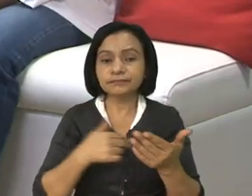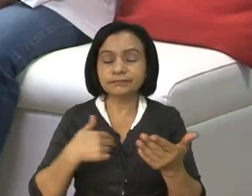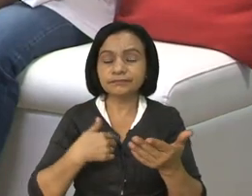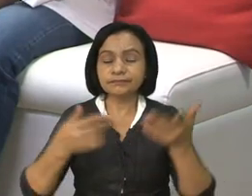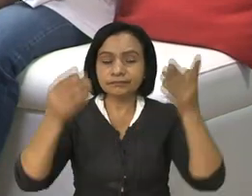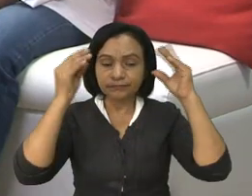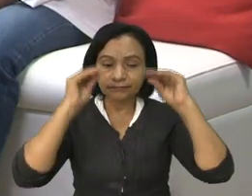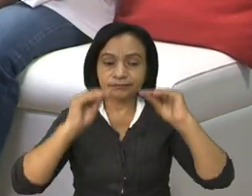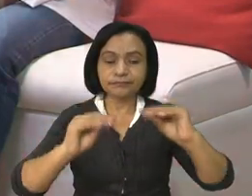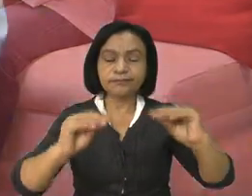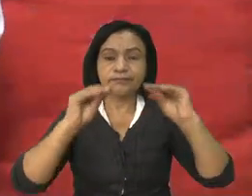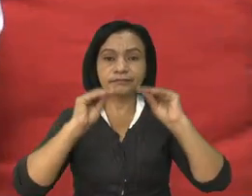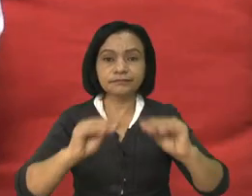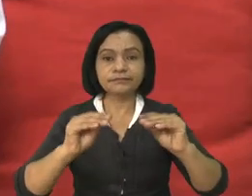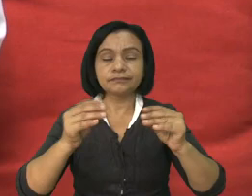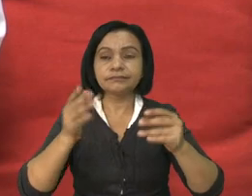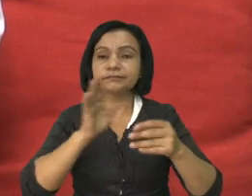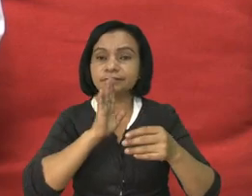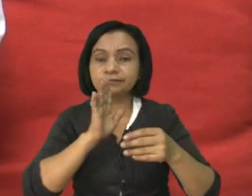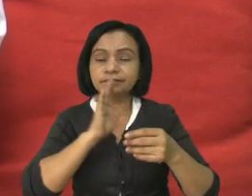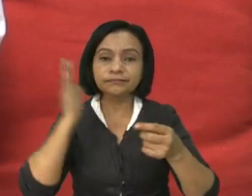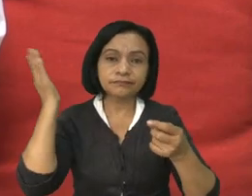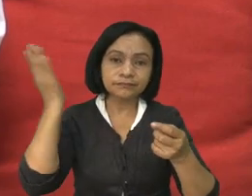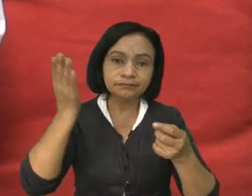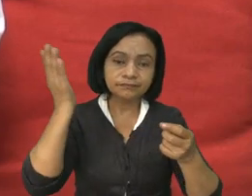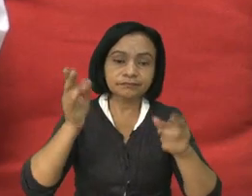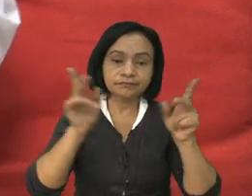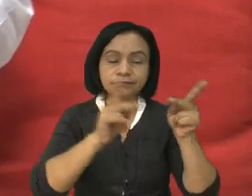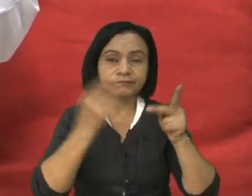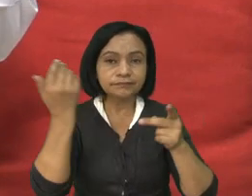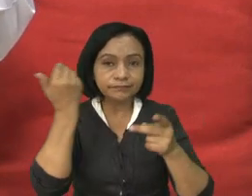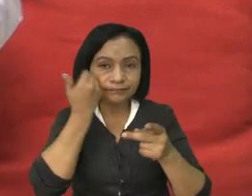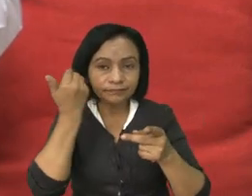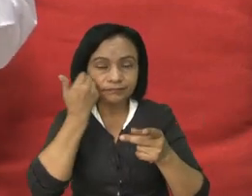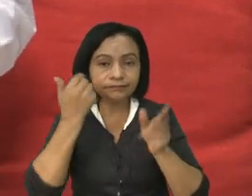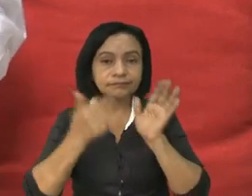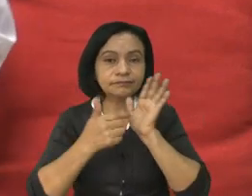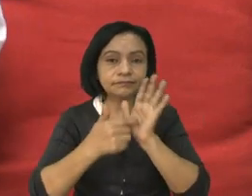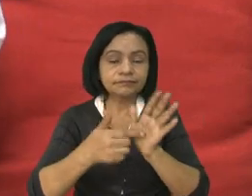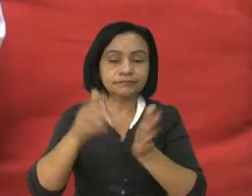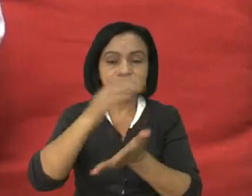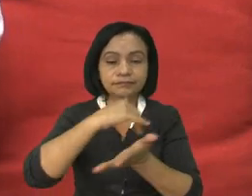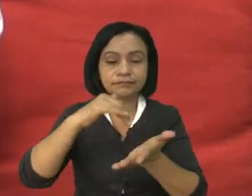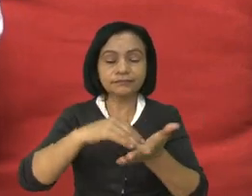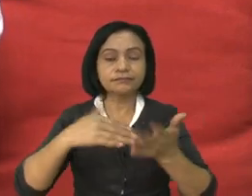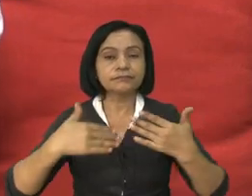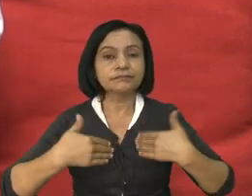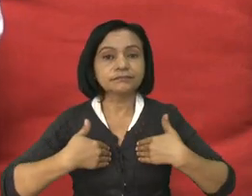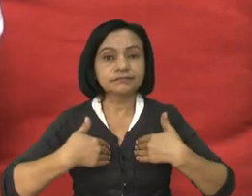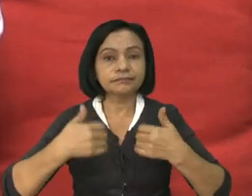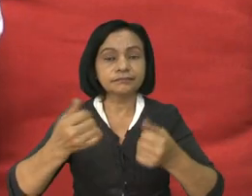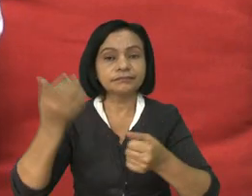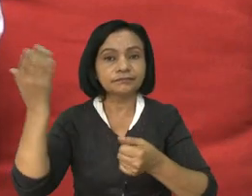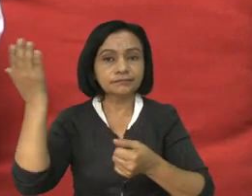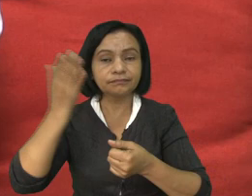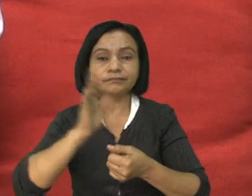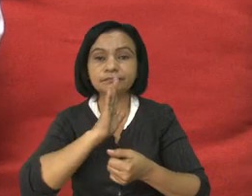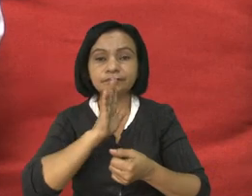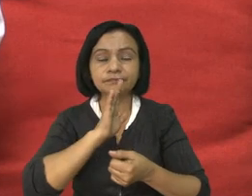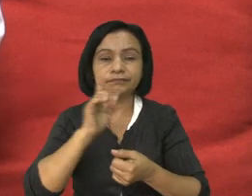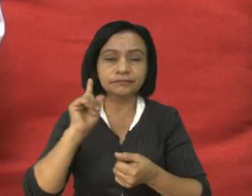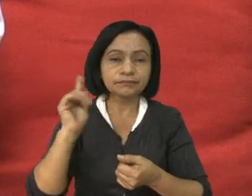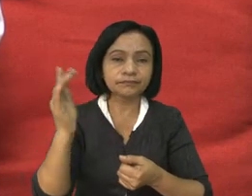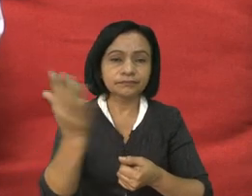la educación nosotros demos charlas a nuestros pacientes. Por ejemplo, a nivel del centro de salud se dan charlas a todos los